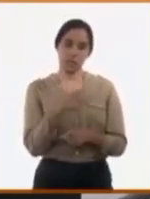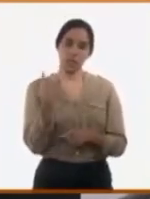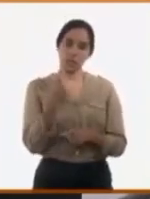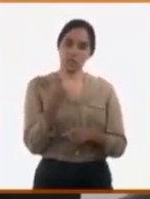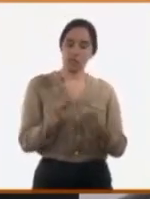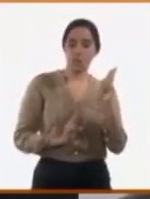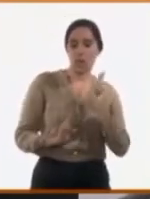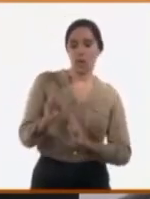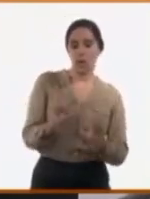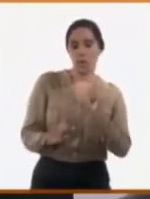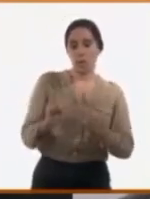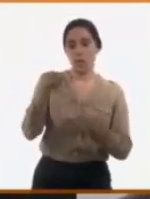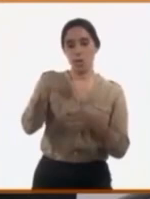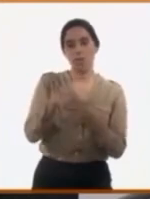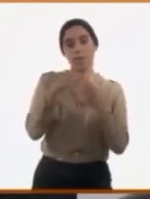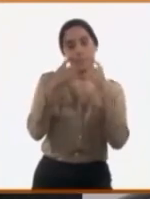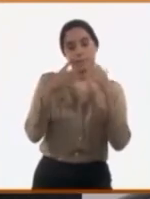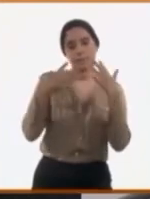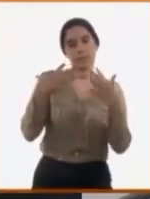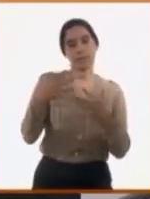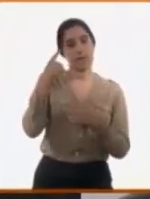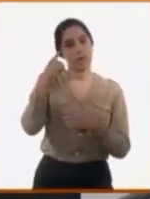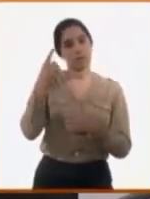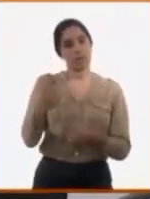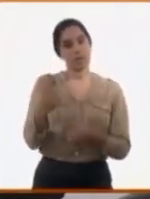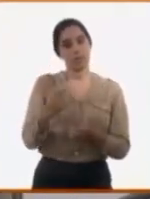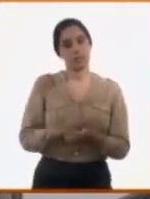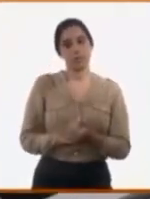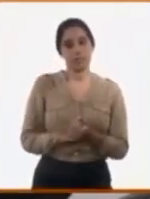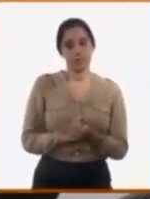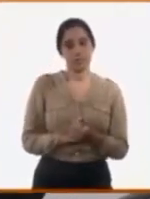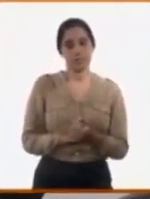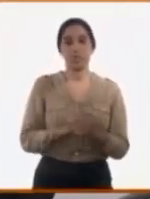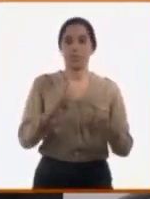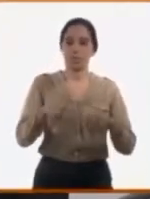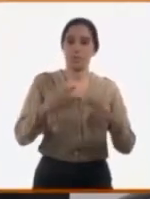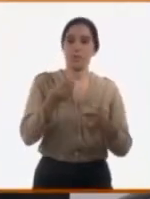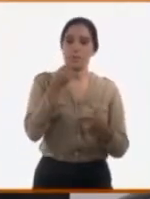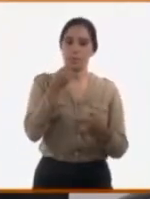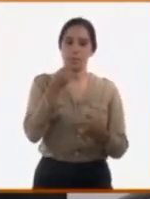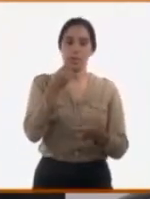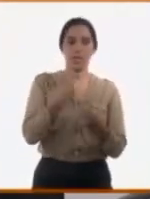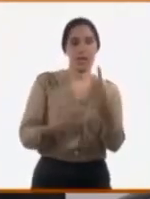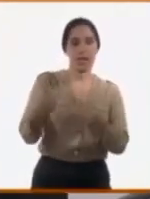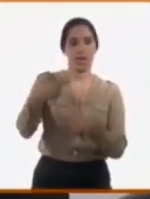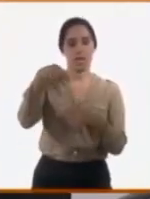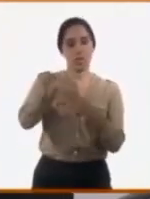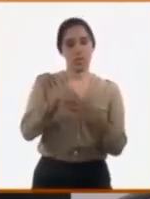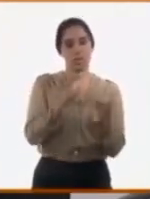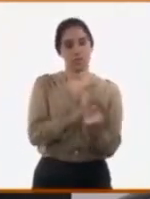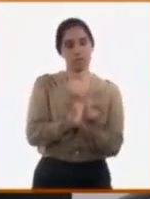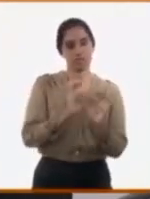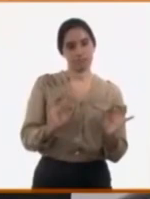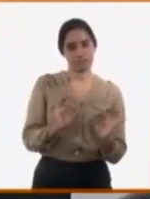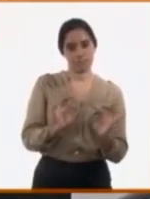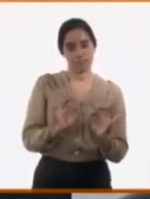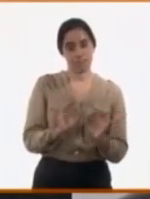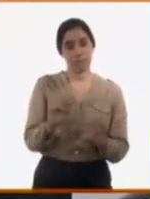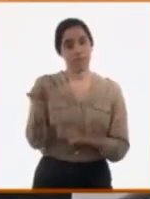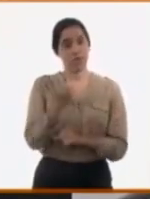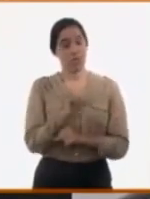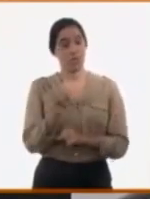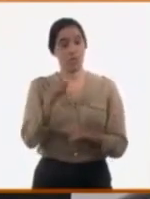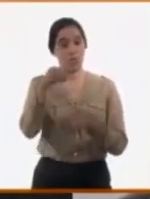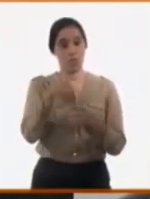importante sobre todo atendiendo la flexibilidad Insisto que puede haber hacia adentro en cada una de las carreras y que yo creo que Ju tiene que jugar un